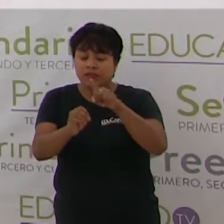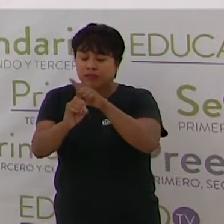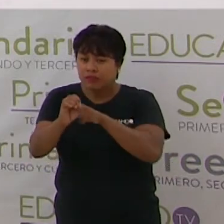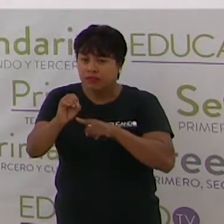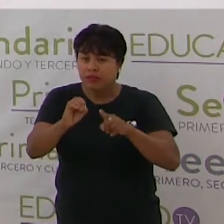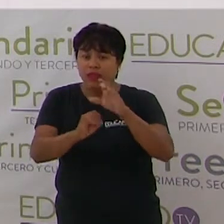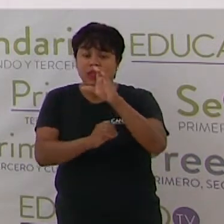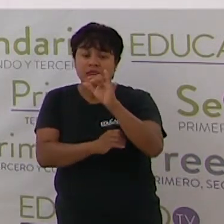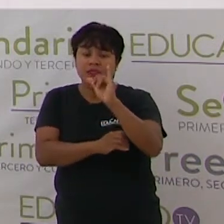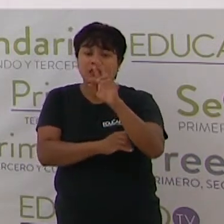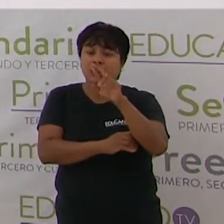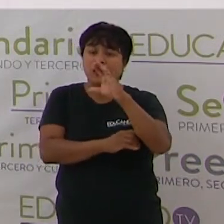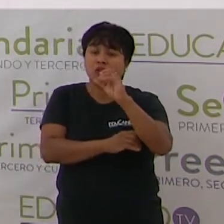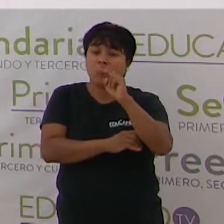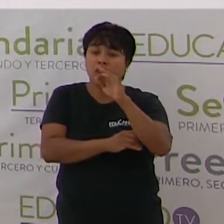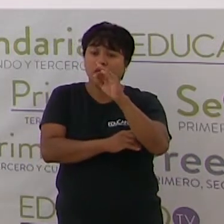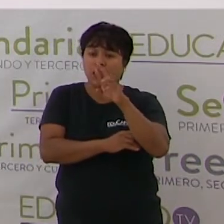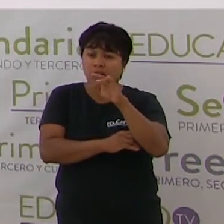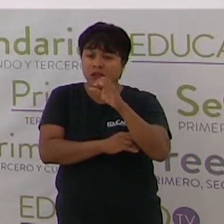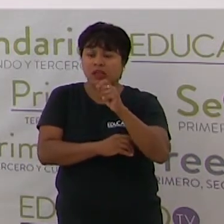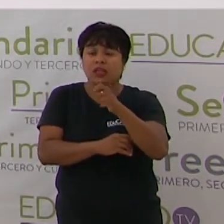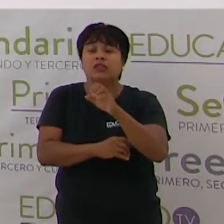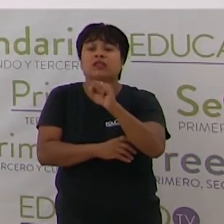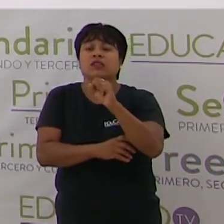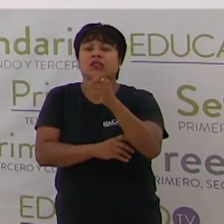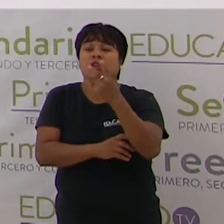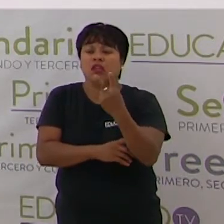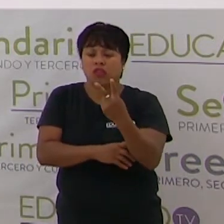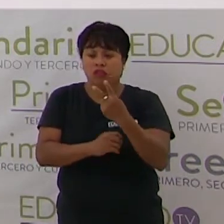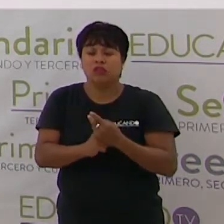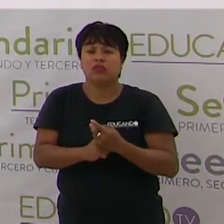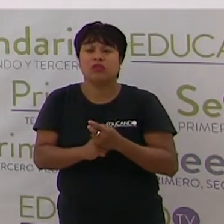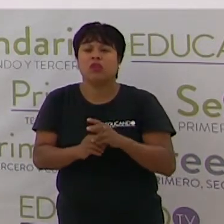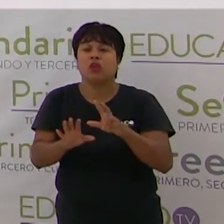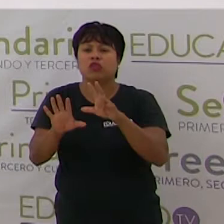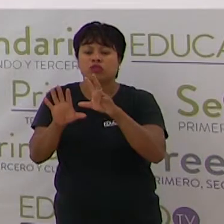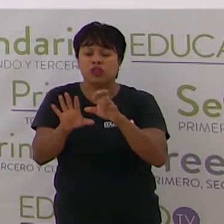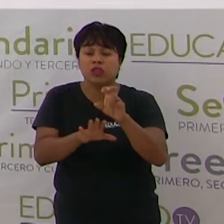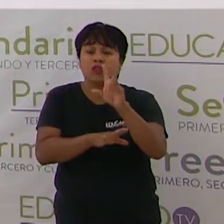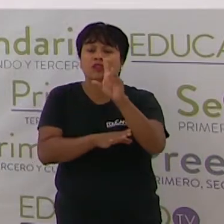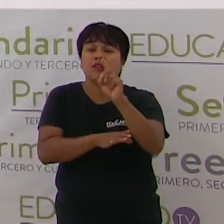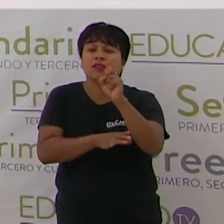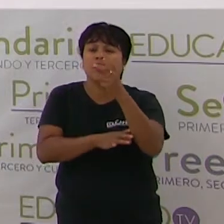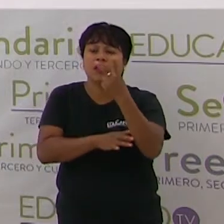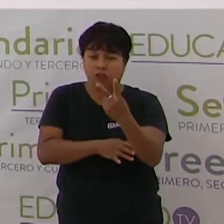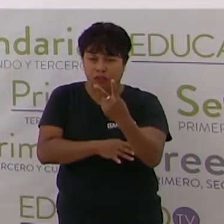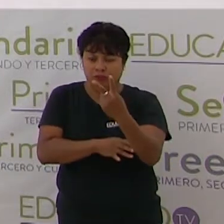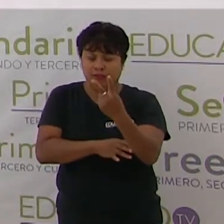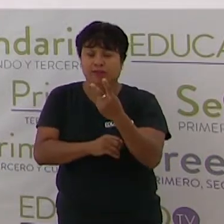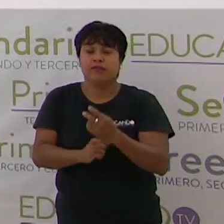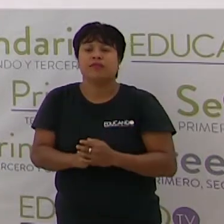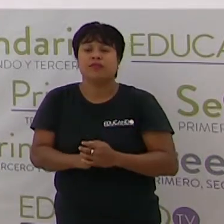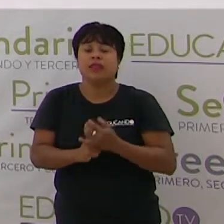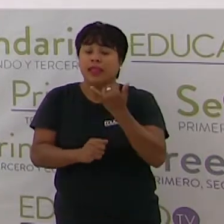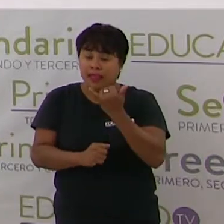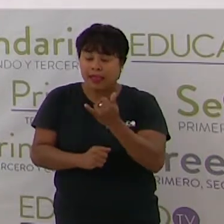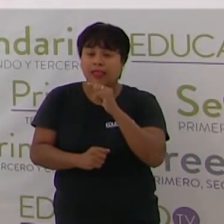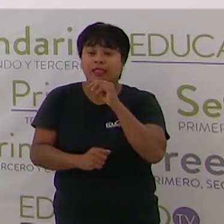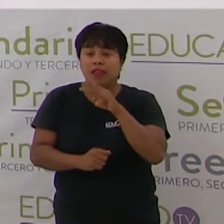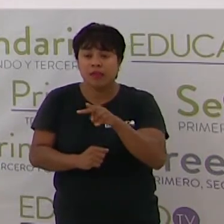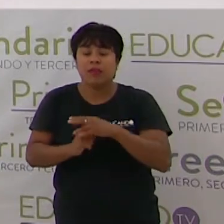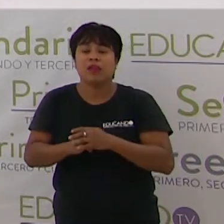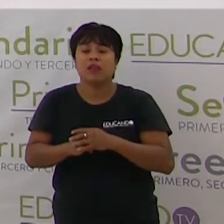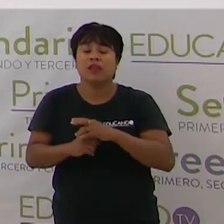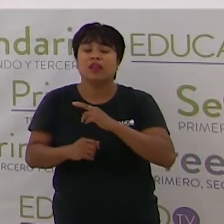que la tenemos aquí, que era de 62 centímetros con 832 milésimos. Y también